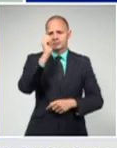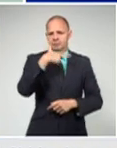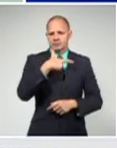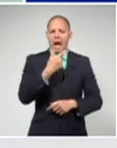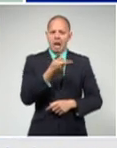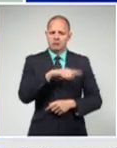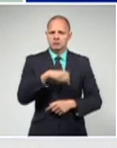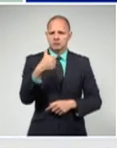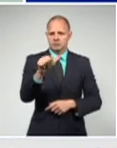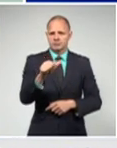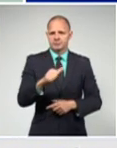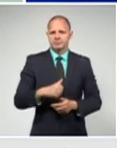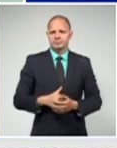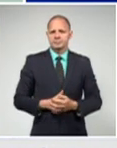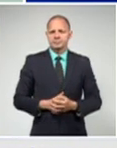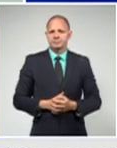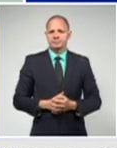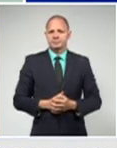casos autóctonos.